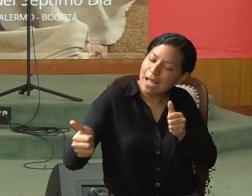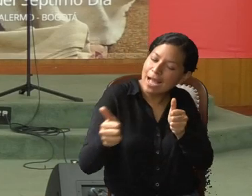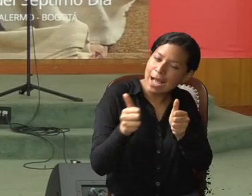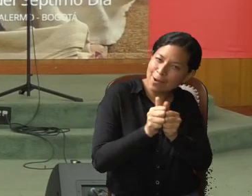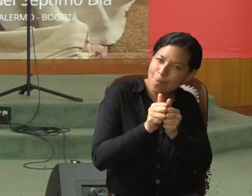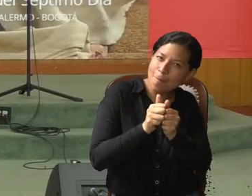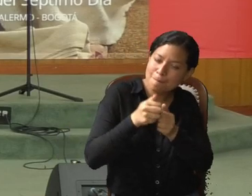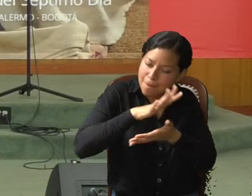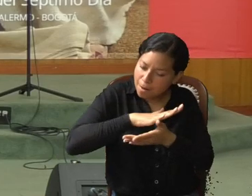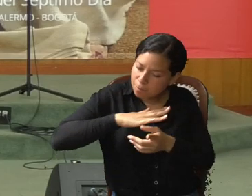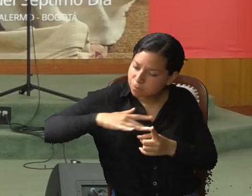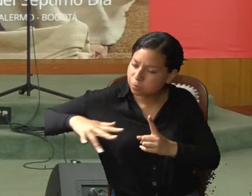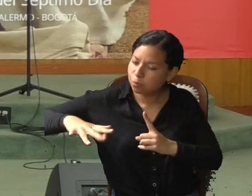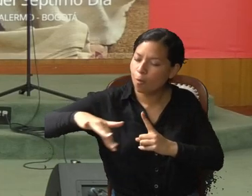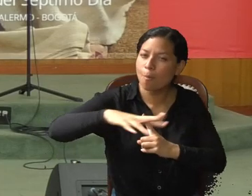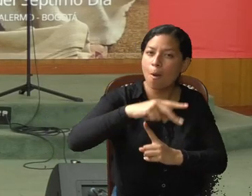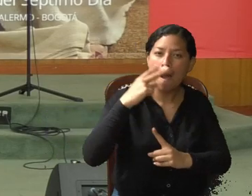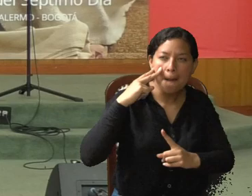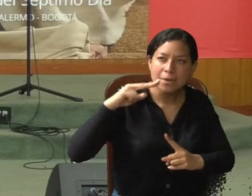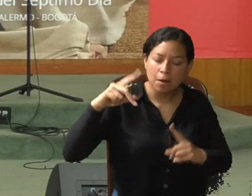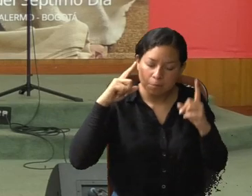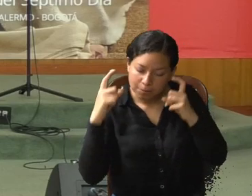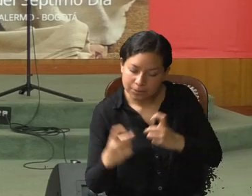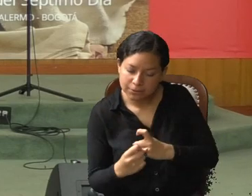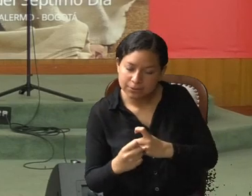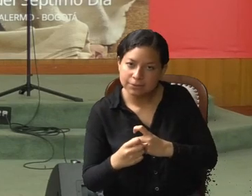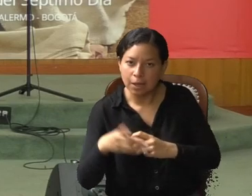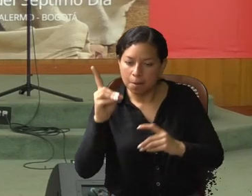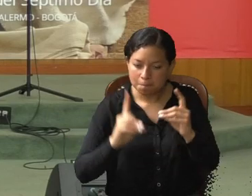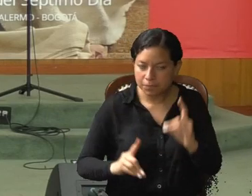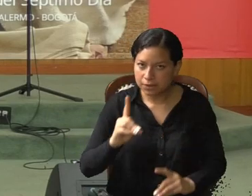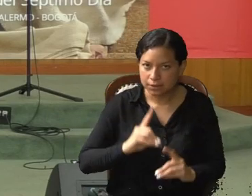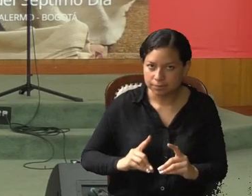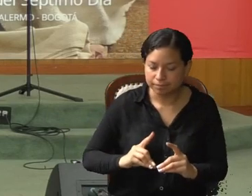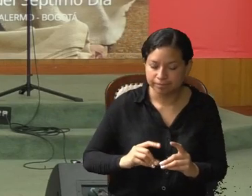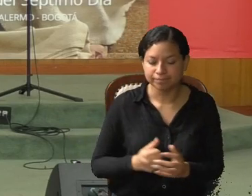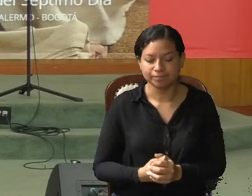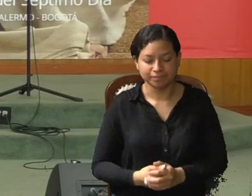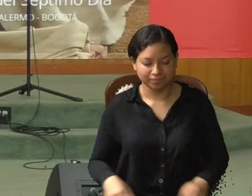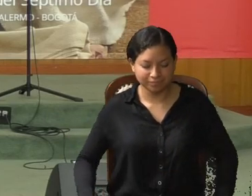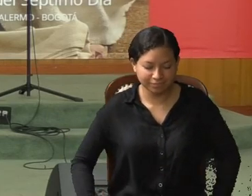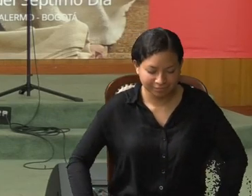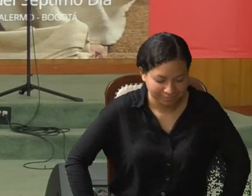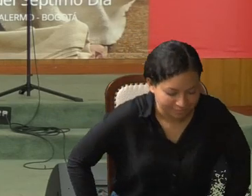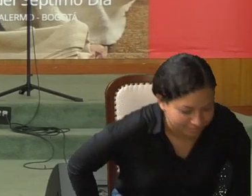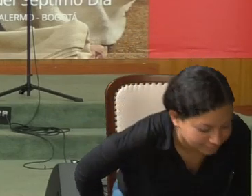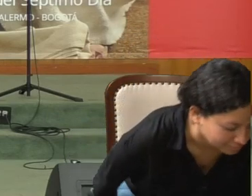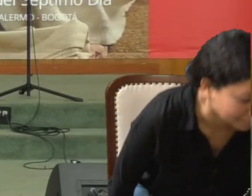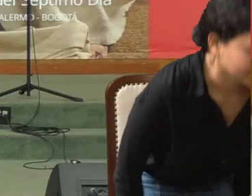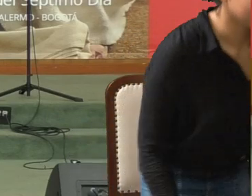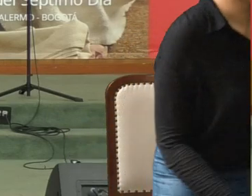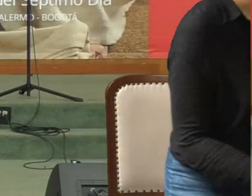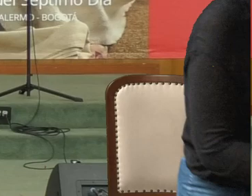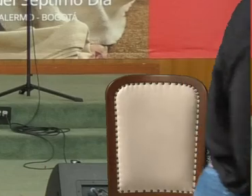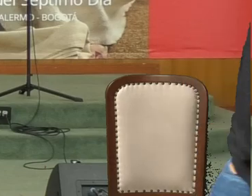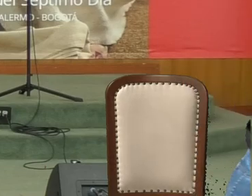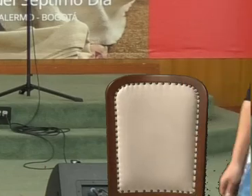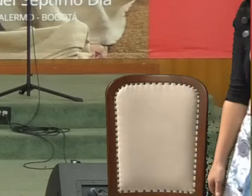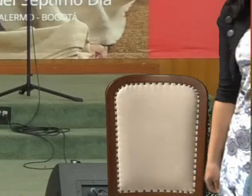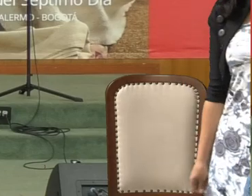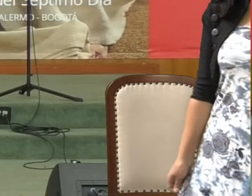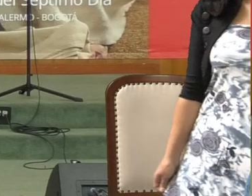está atento para tomarnos de la mano y acompañarnos. Y esa podría ser una tercera lección que pudiéramos sacar de este texto.